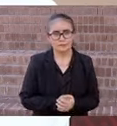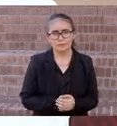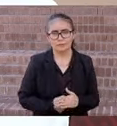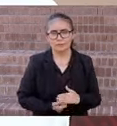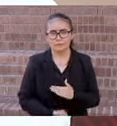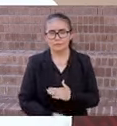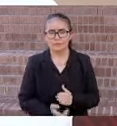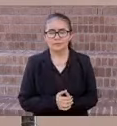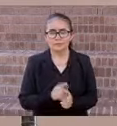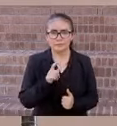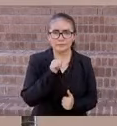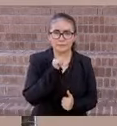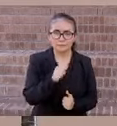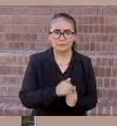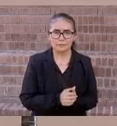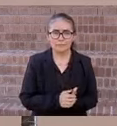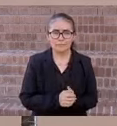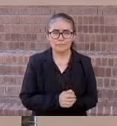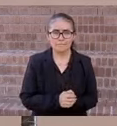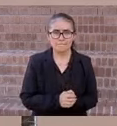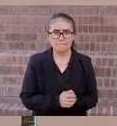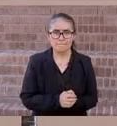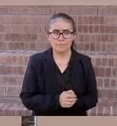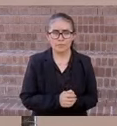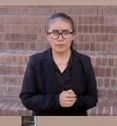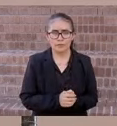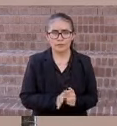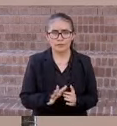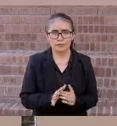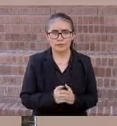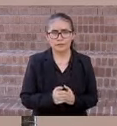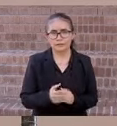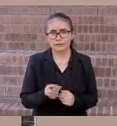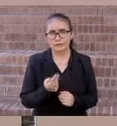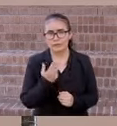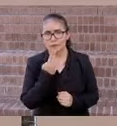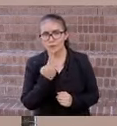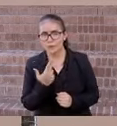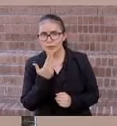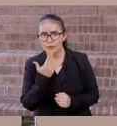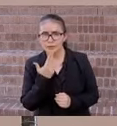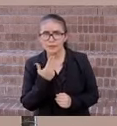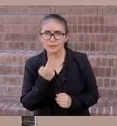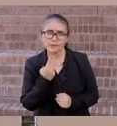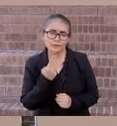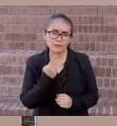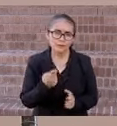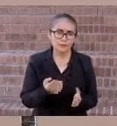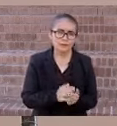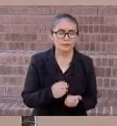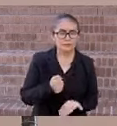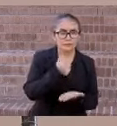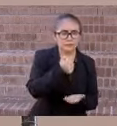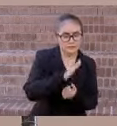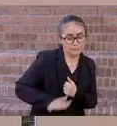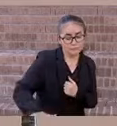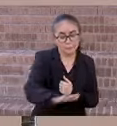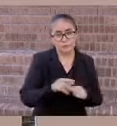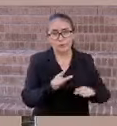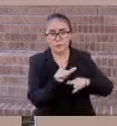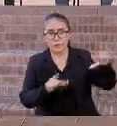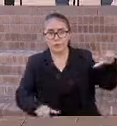nada de estar utilizando el presupuesto que es de todos